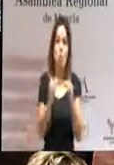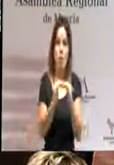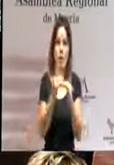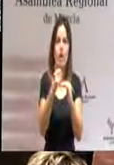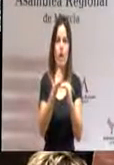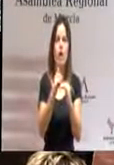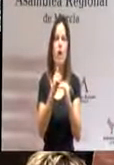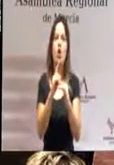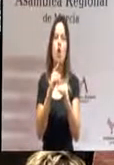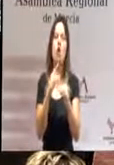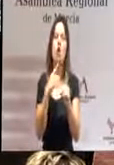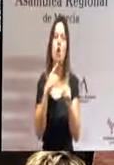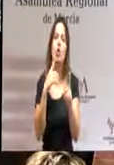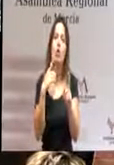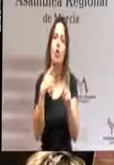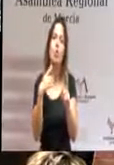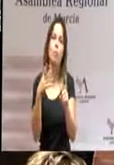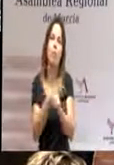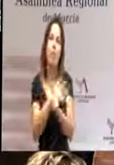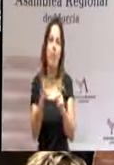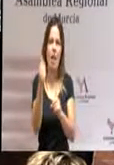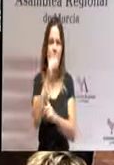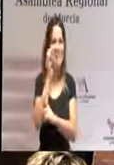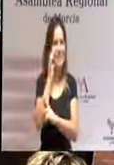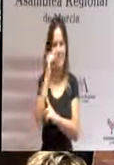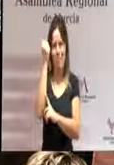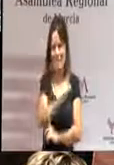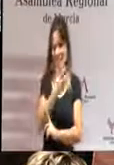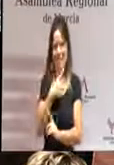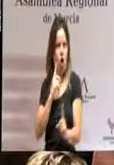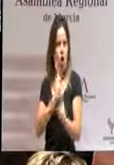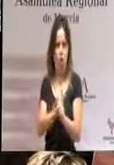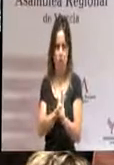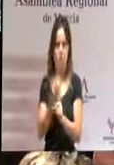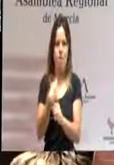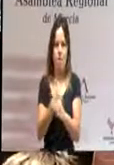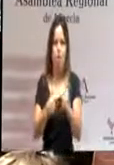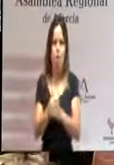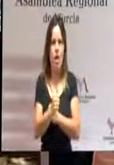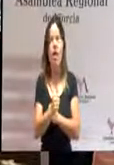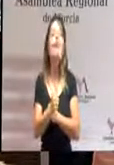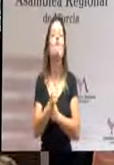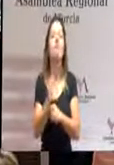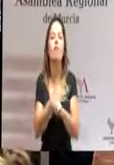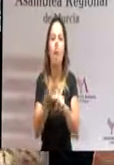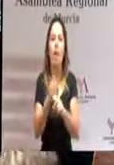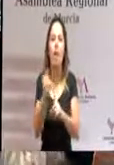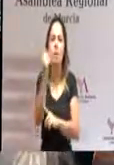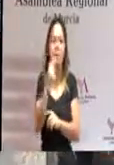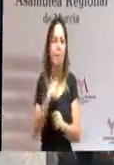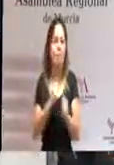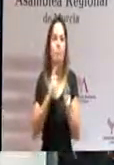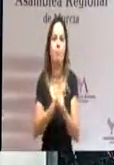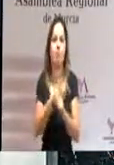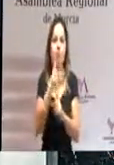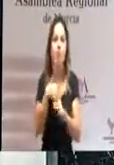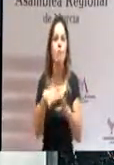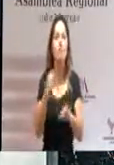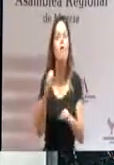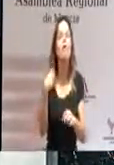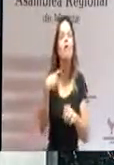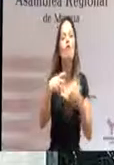la violencia machista. Priorizar la lucha integral contra la violencia estructural machista, rescatando de manera urgente las funciones